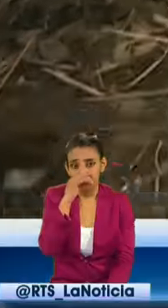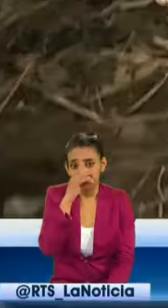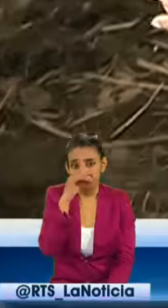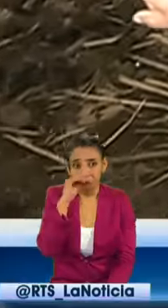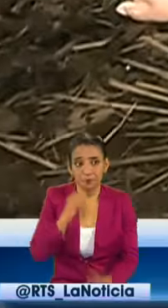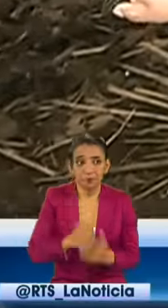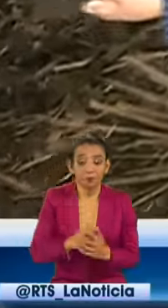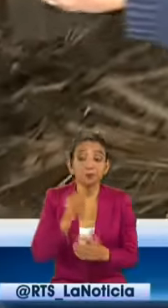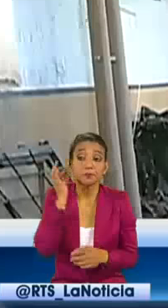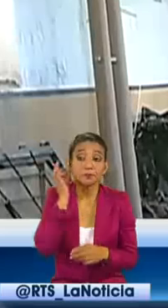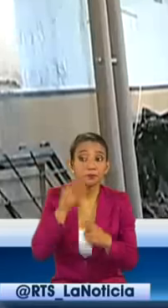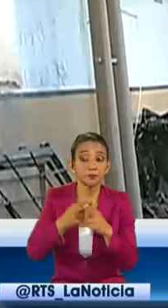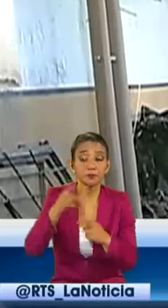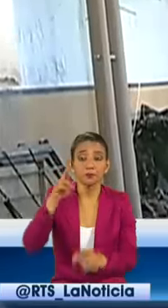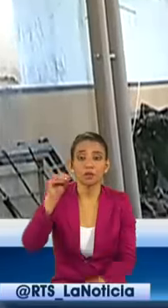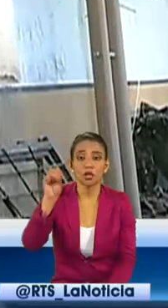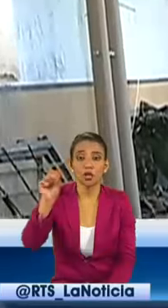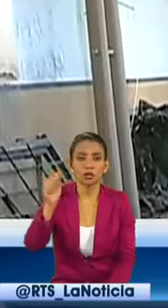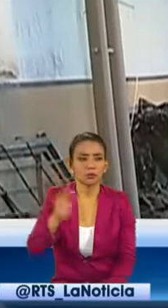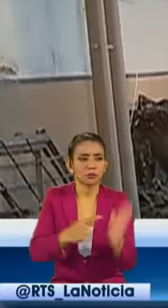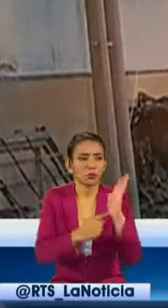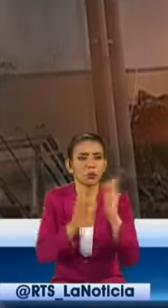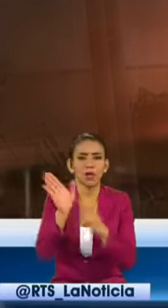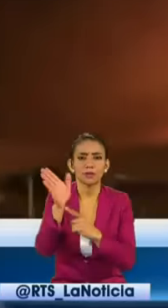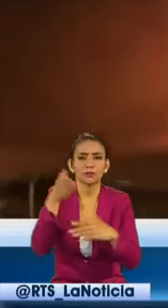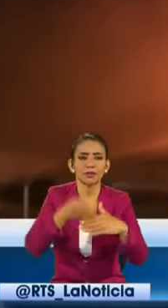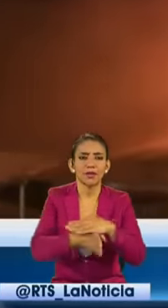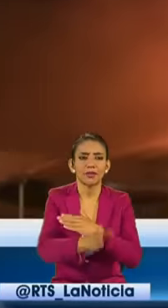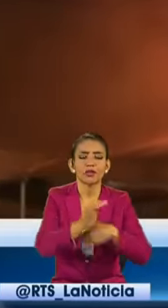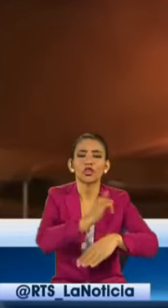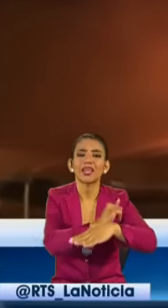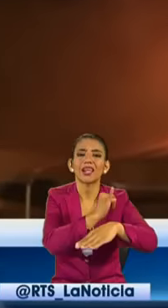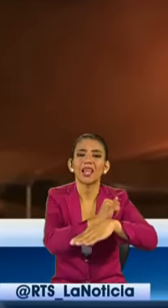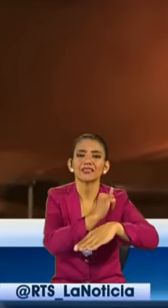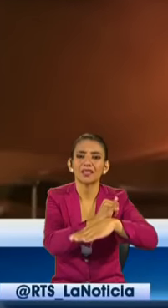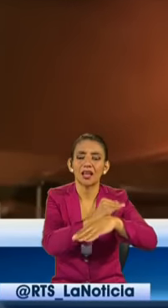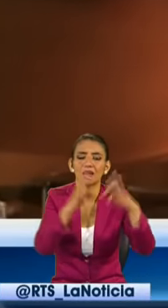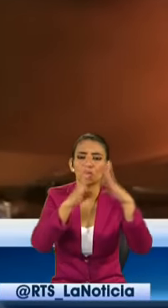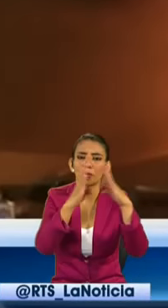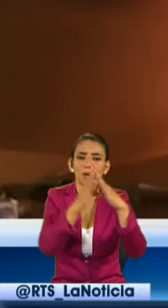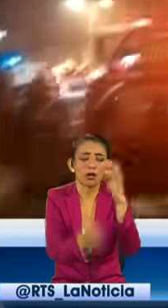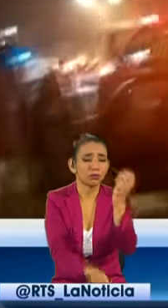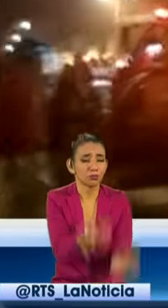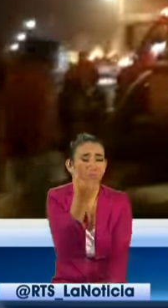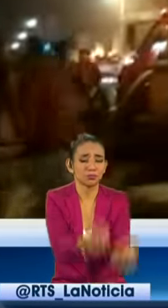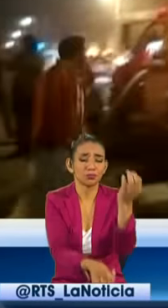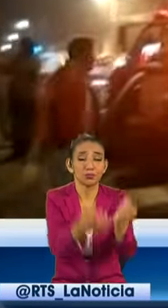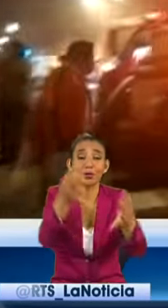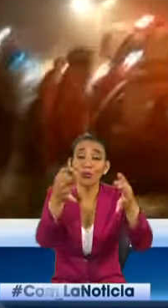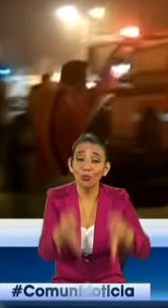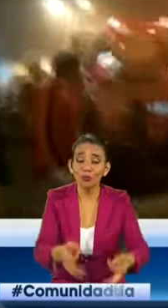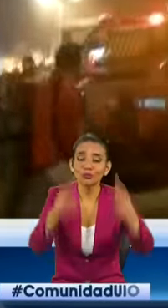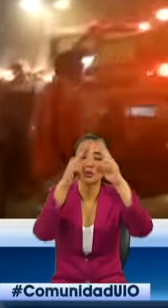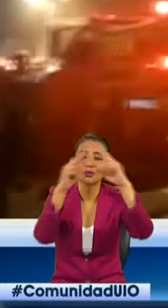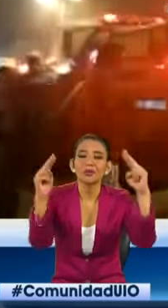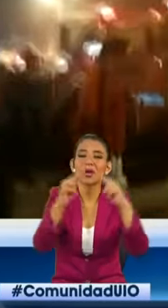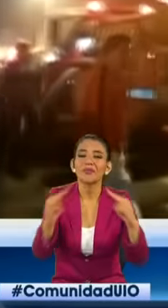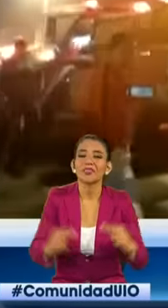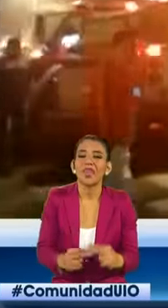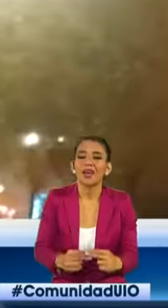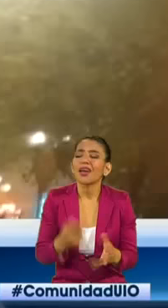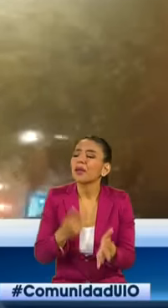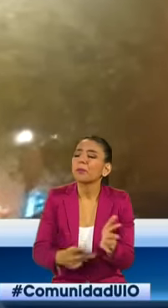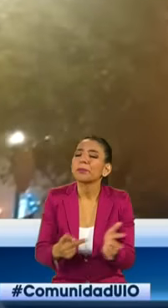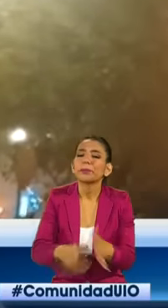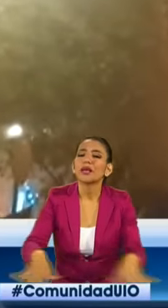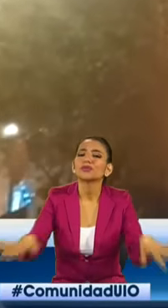Rosa Hidalgo nos enseña las secuelas del incendio registrado el pasado 25 de diciembre, día de Navidad, en la capilla de la Tercera Orden Franciscana